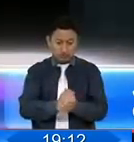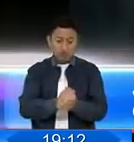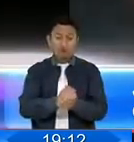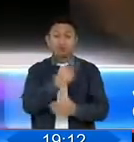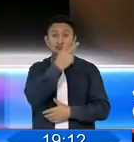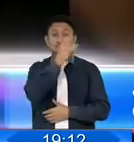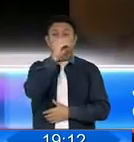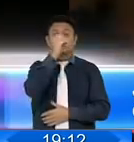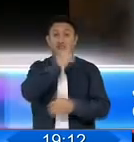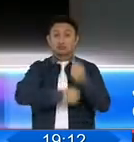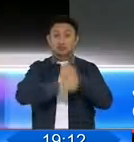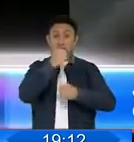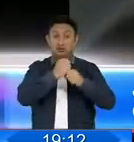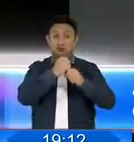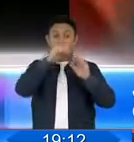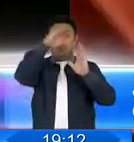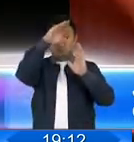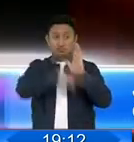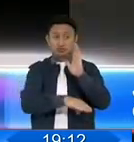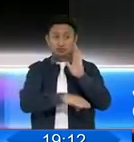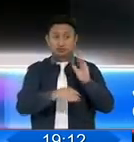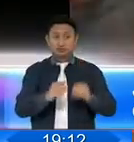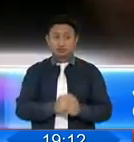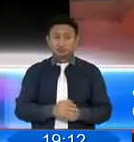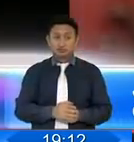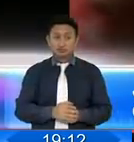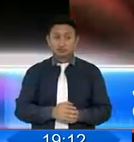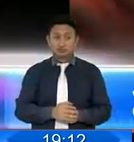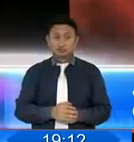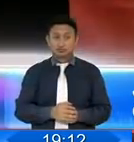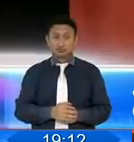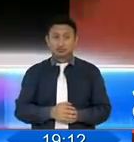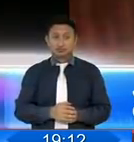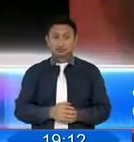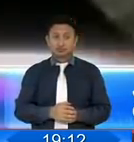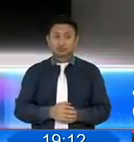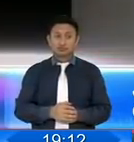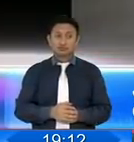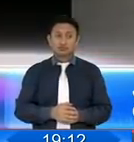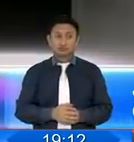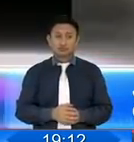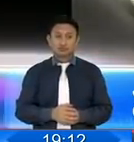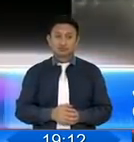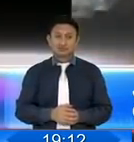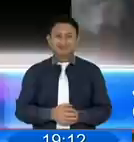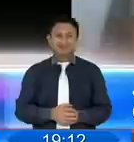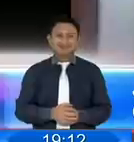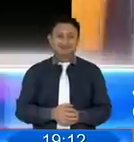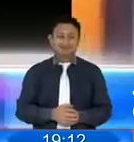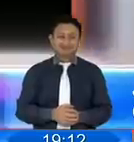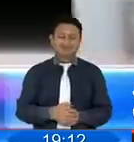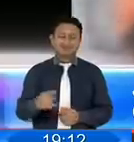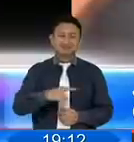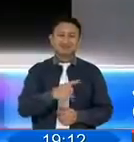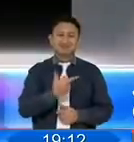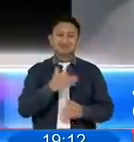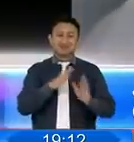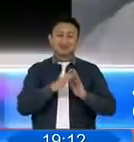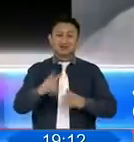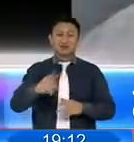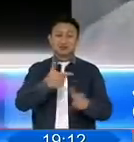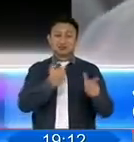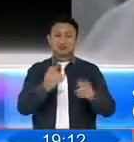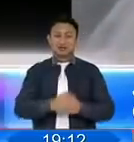de reclusión a 8 años. Esto a pesar que él había sido acusado como cómplice de asesinato y luego de